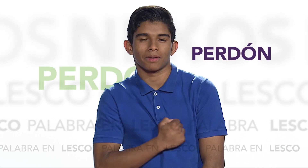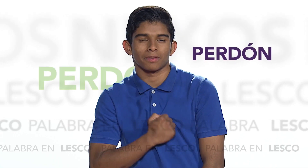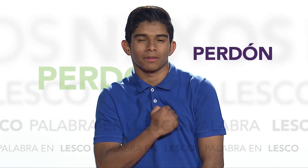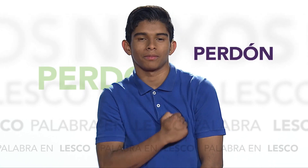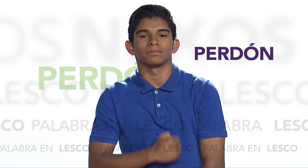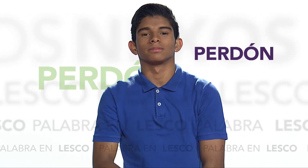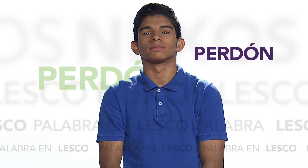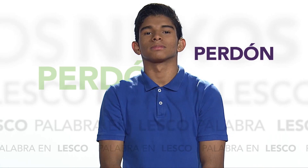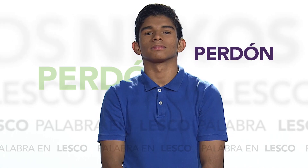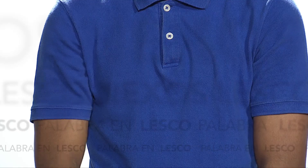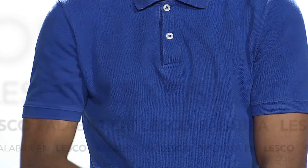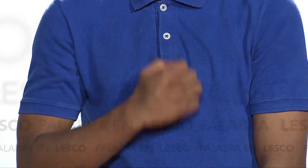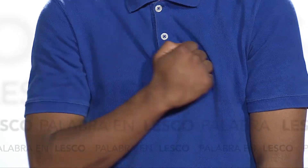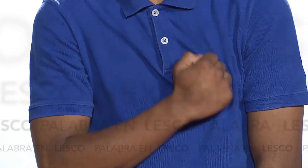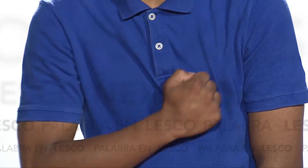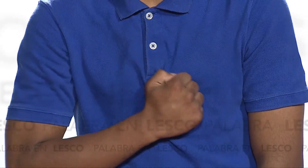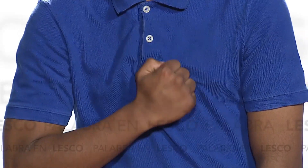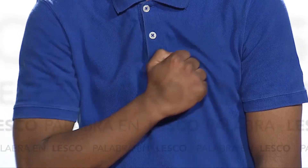Perdón.